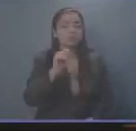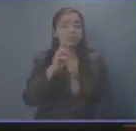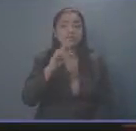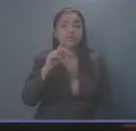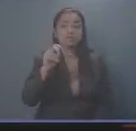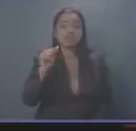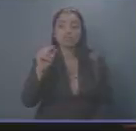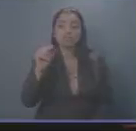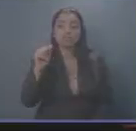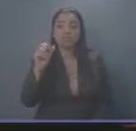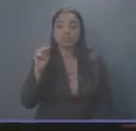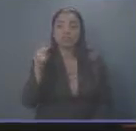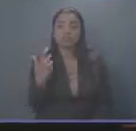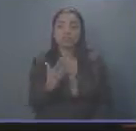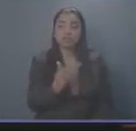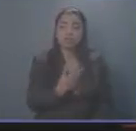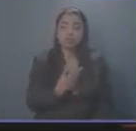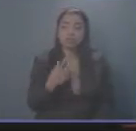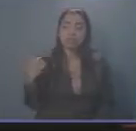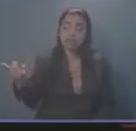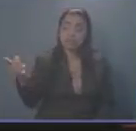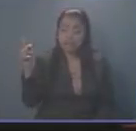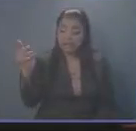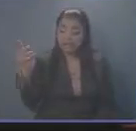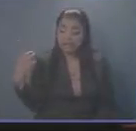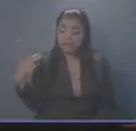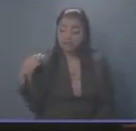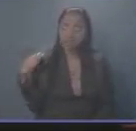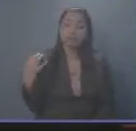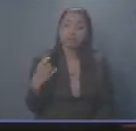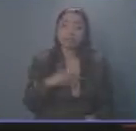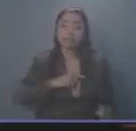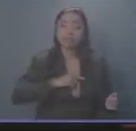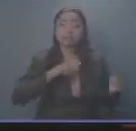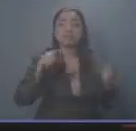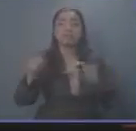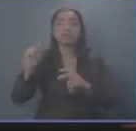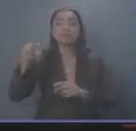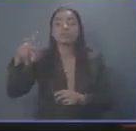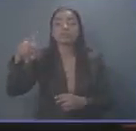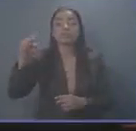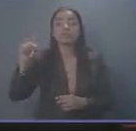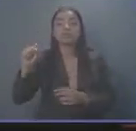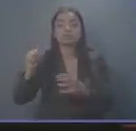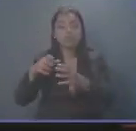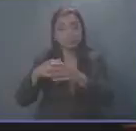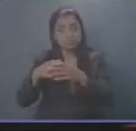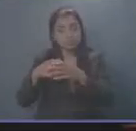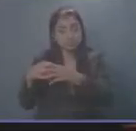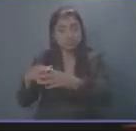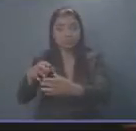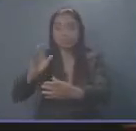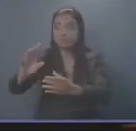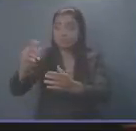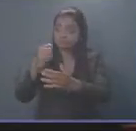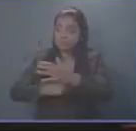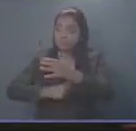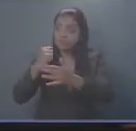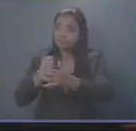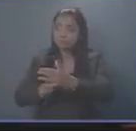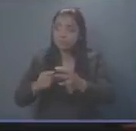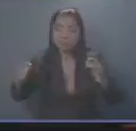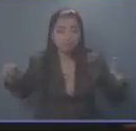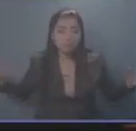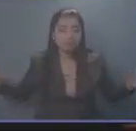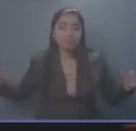tuvimos el privilegio de haber sido invitados por la Alianza Nacional por el TPS a acompañarlos a su gran